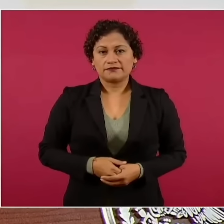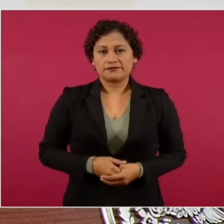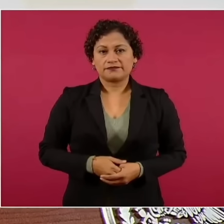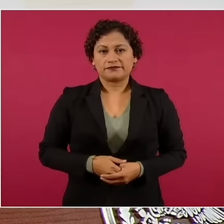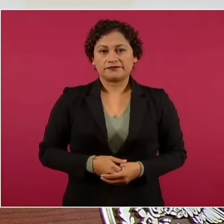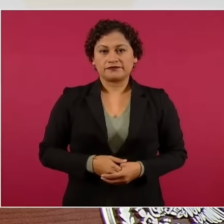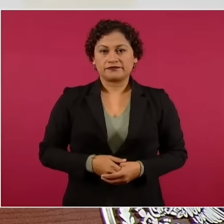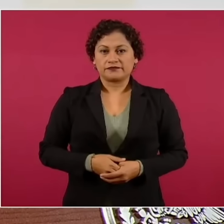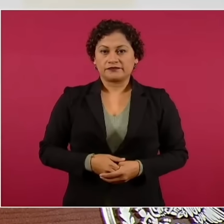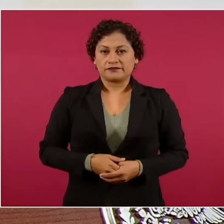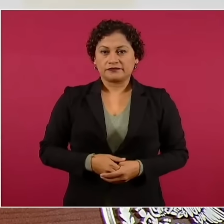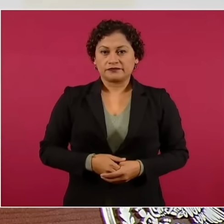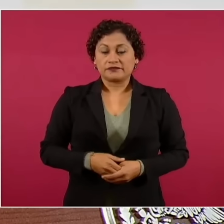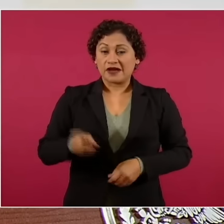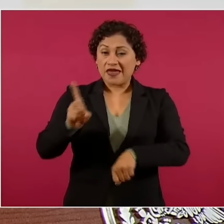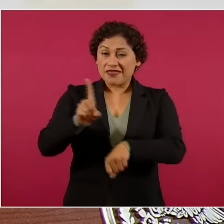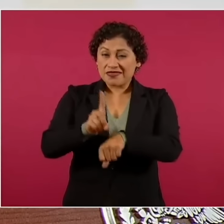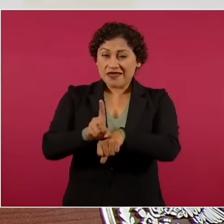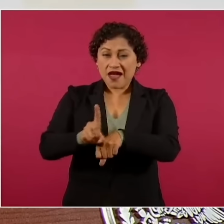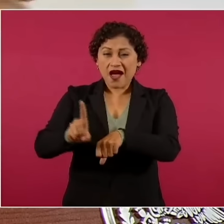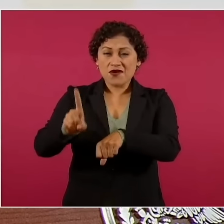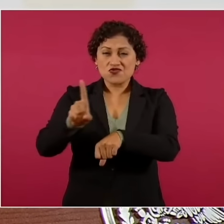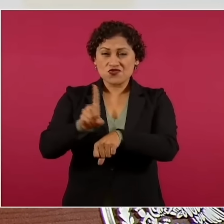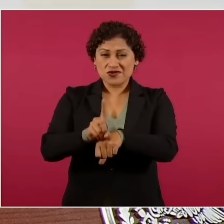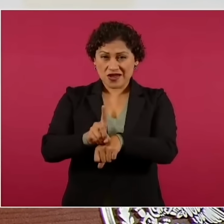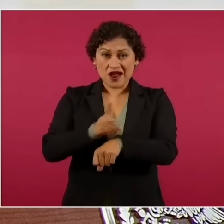todos los días. Demandando